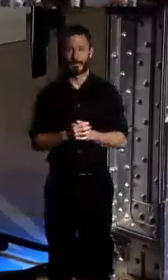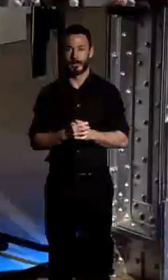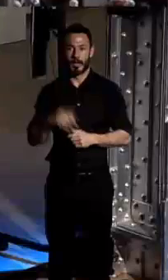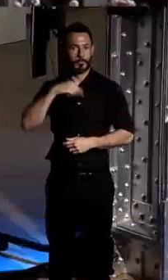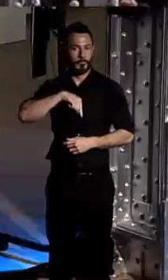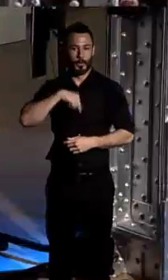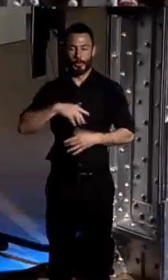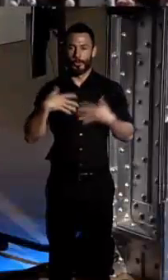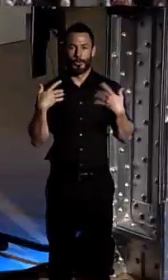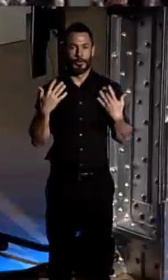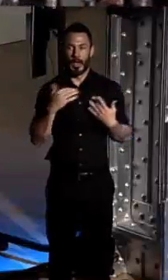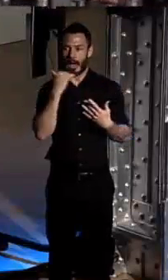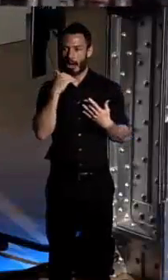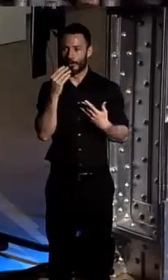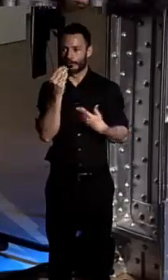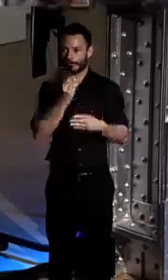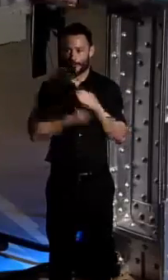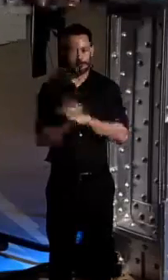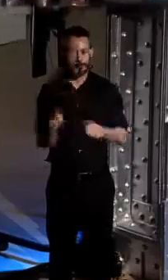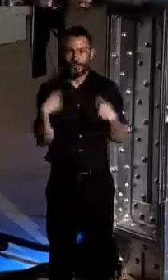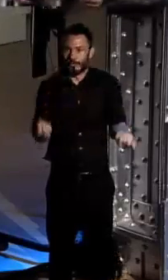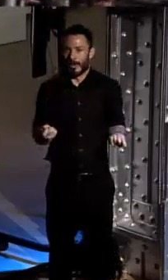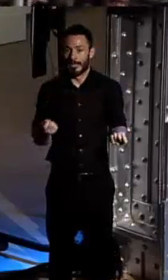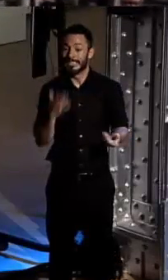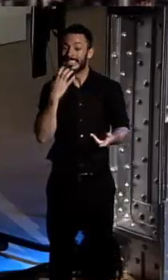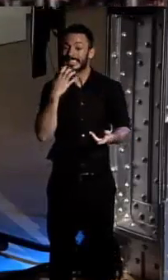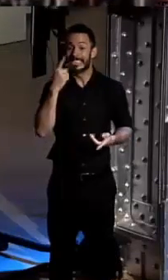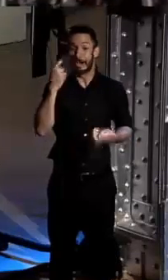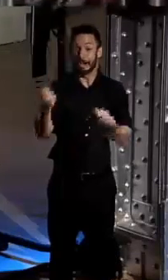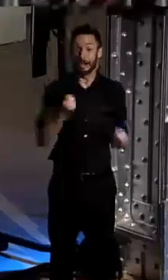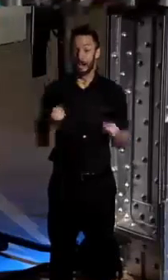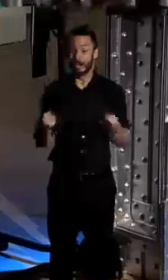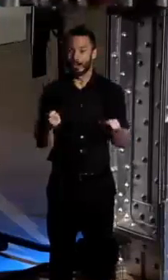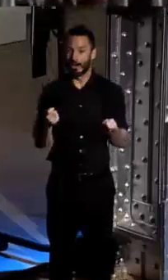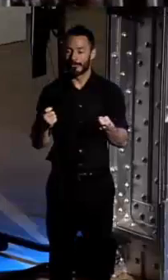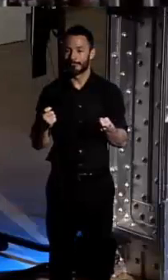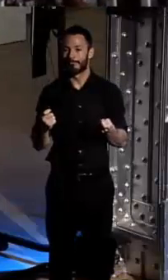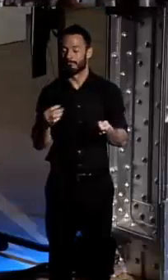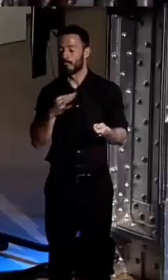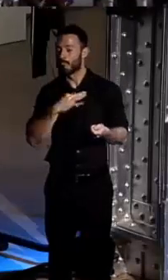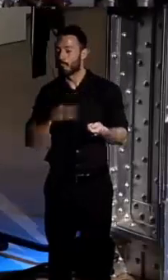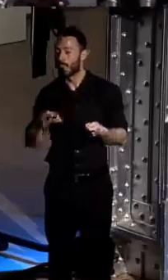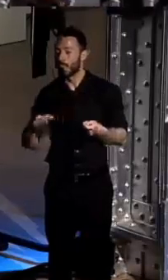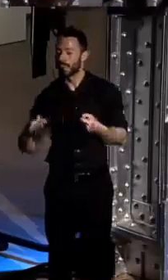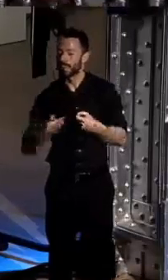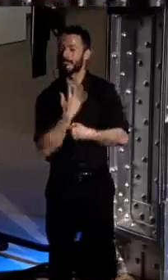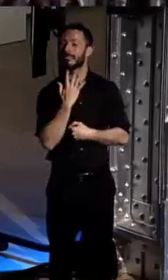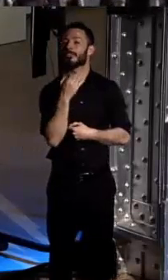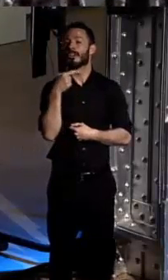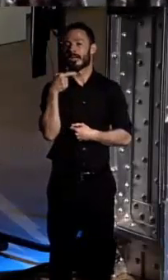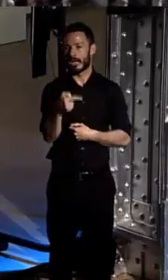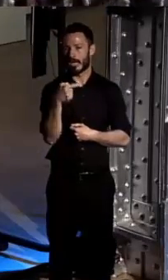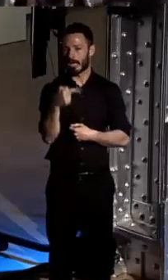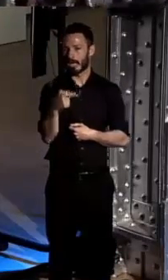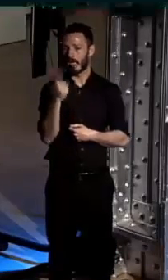algo que viene innato y si las controlas puede influir de manera negativa a lo mejor en